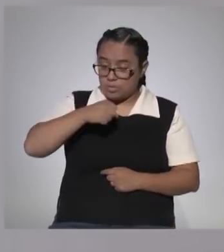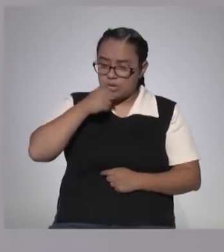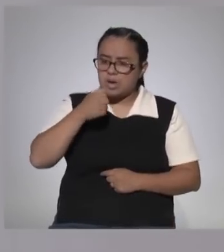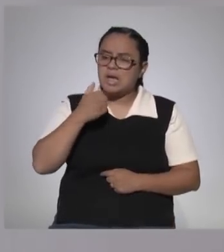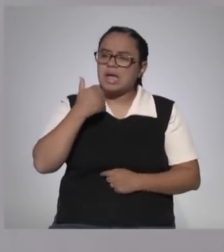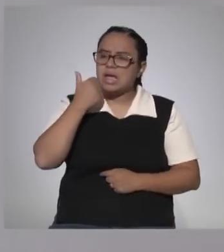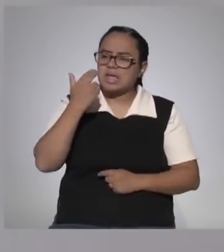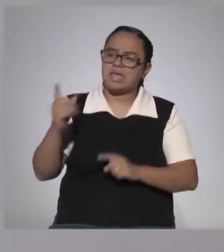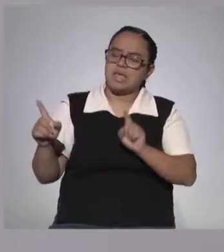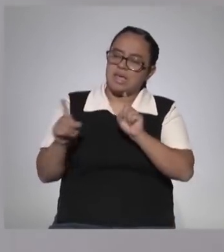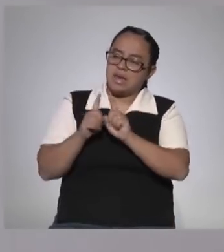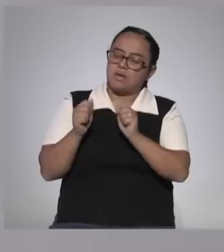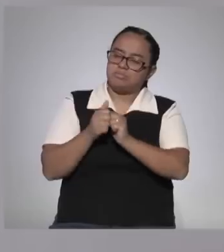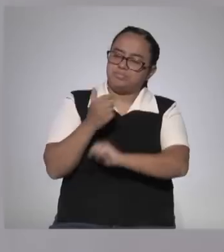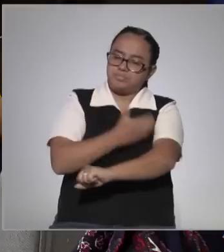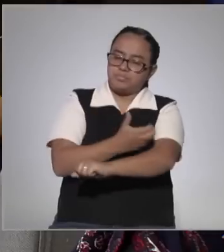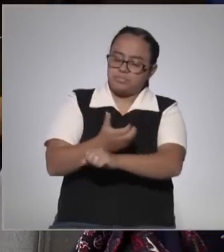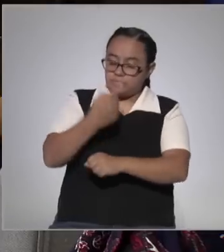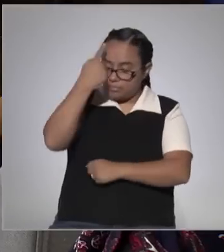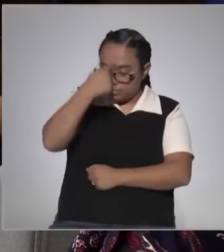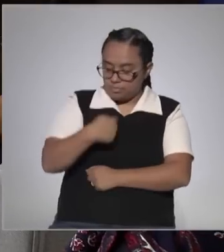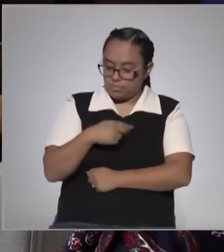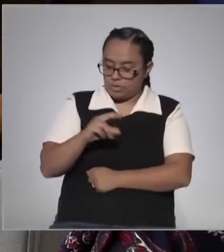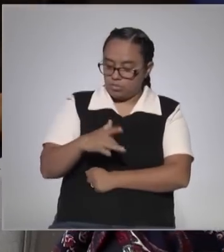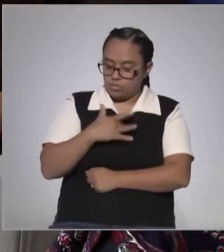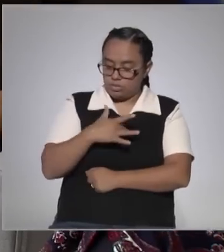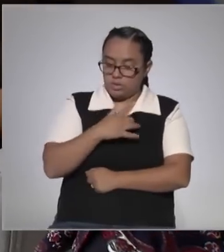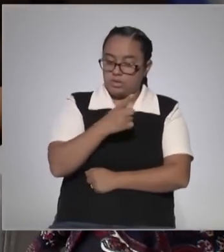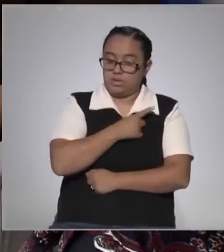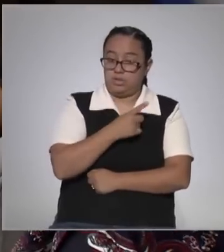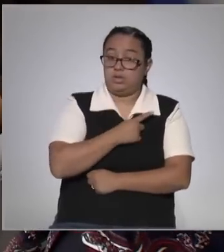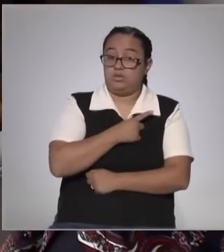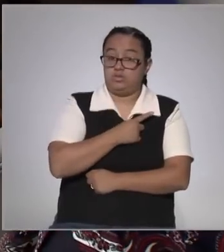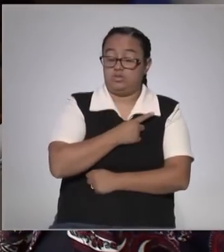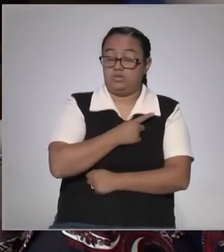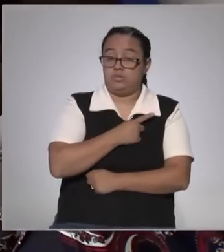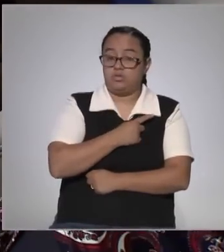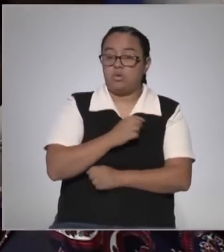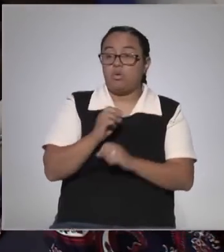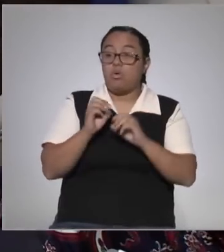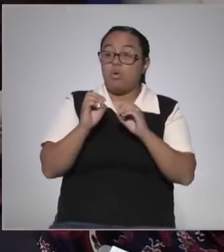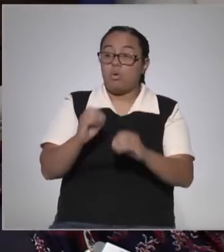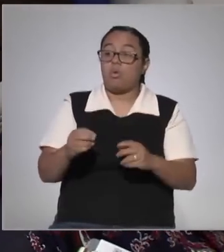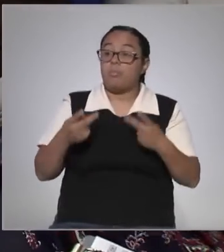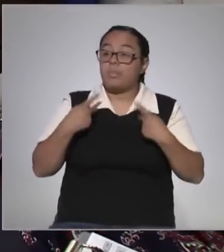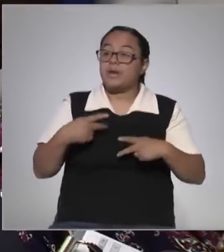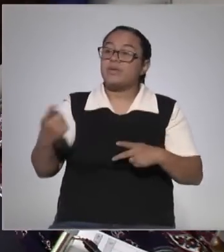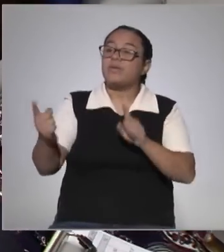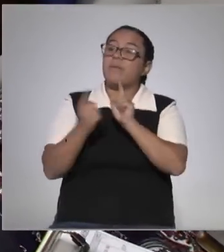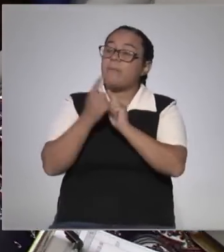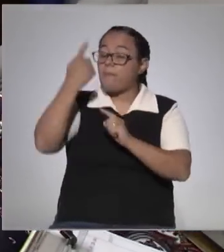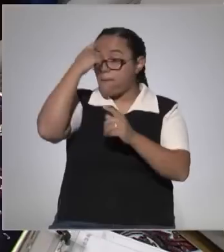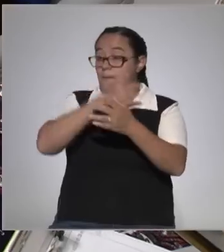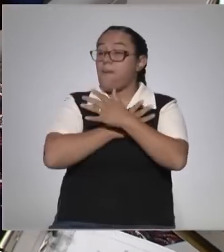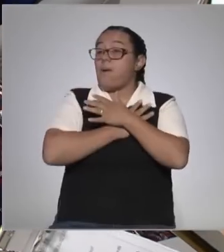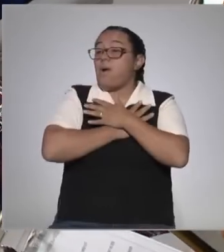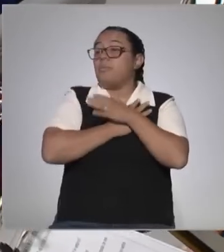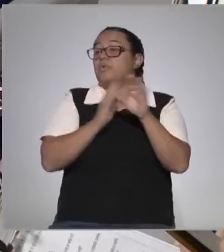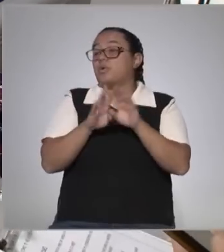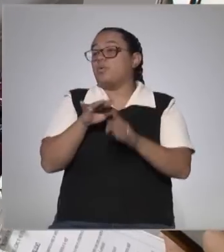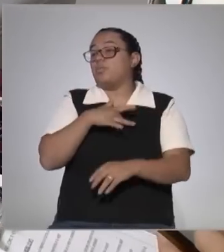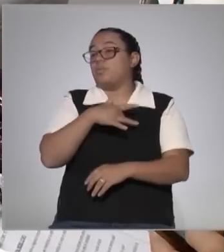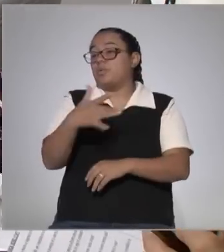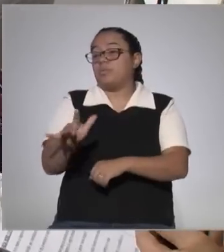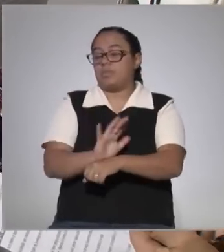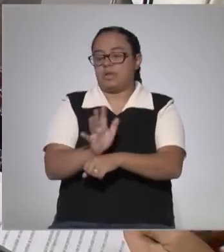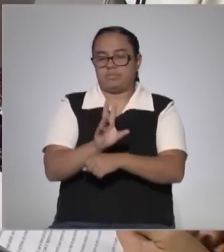bien un compañero para no estar solo y no tanto alguien con quien vivir una historia de amor de película. Y Carlos